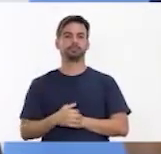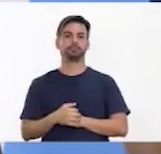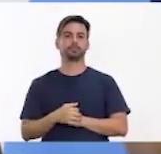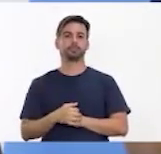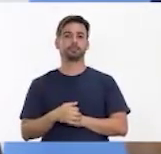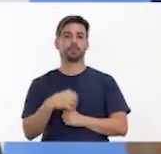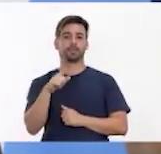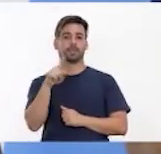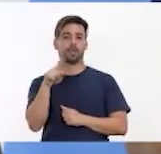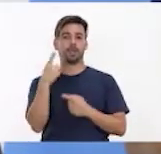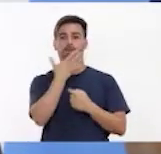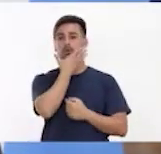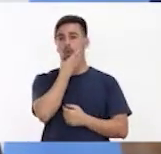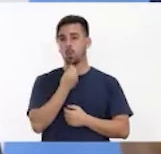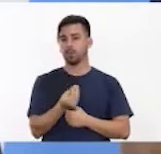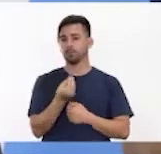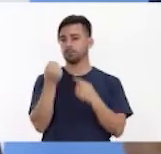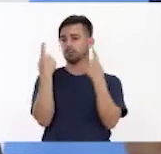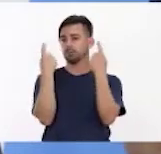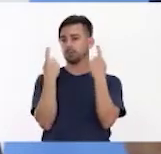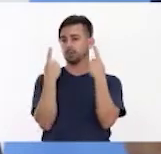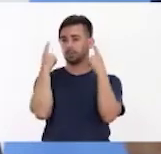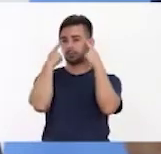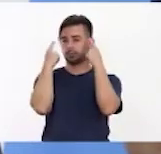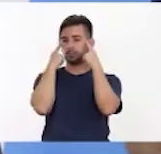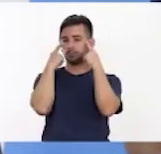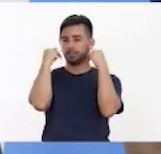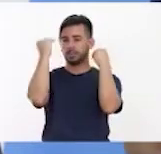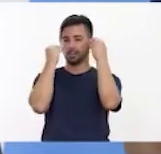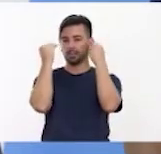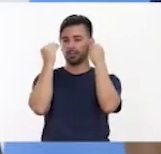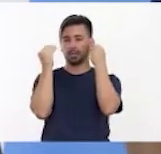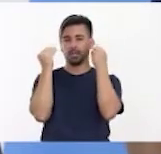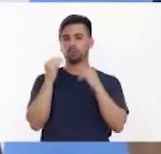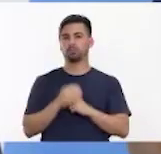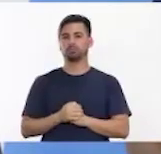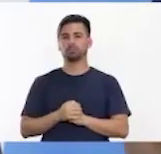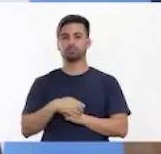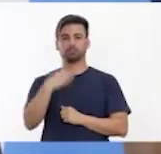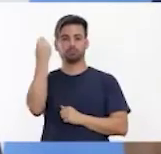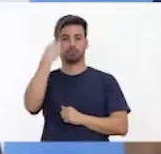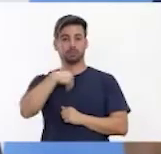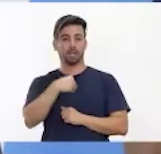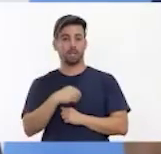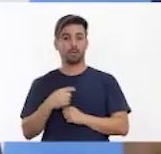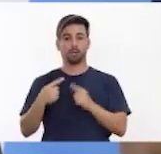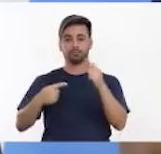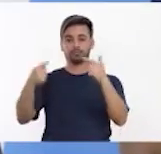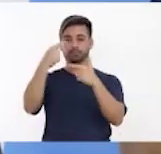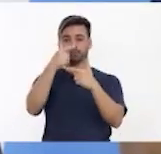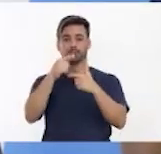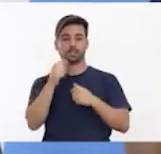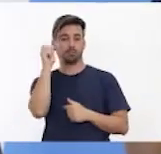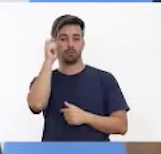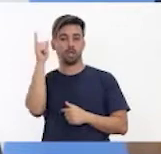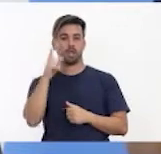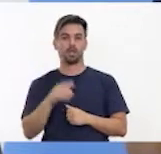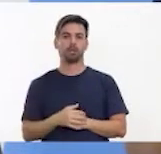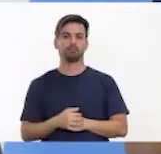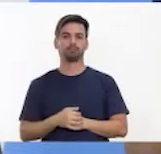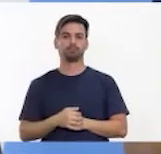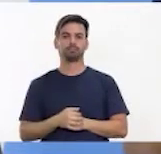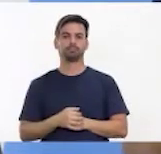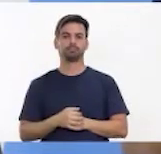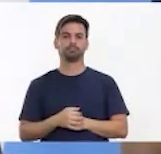necesita tener claras todas estas ideas, todos estos principios, teniendo en cuenta que son los protagonistas de